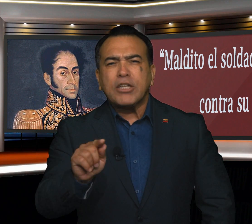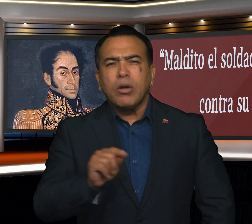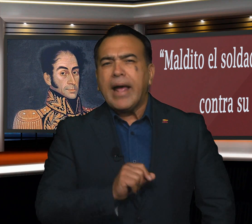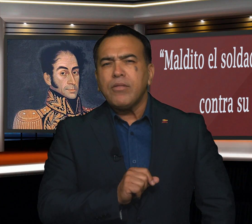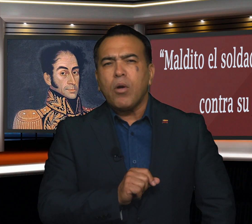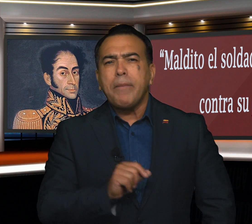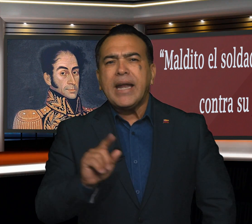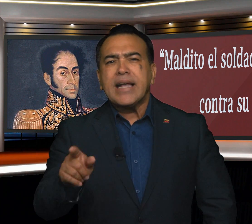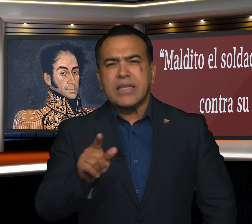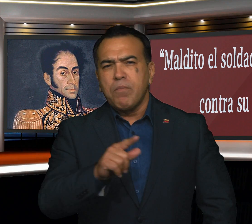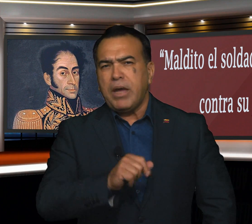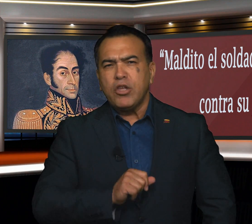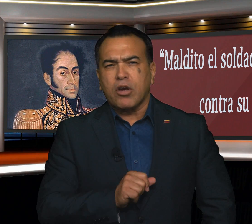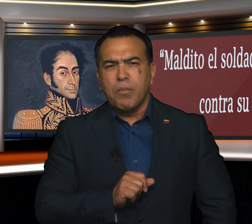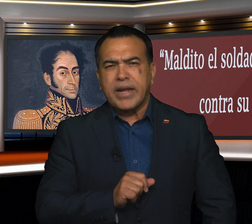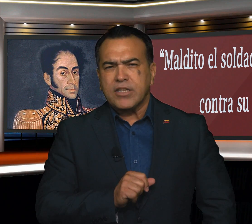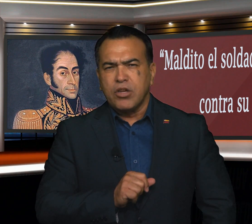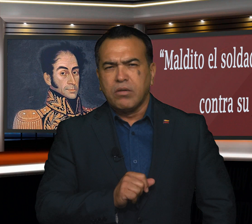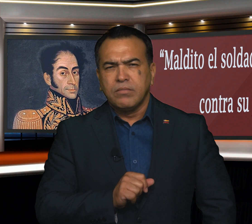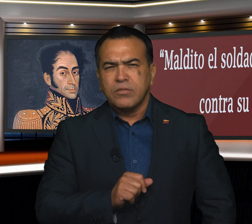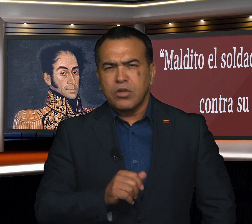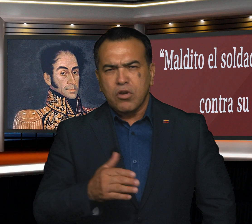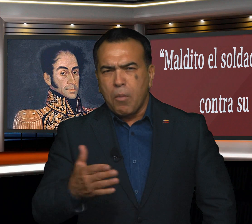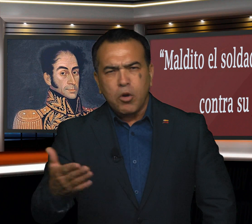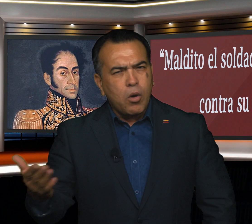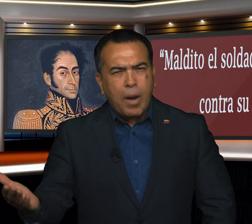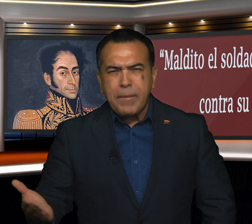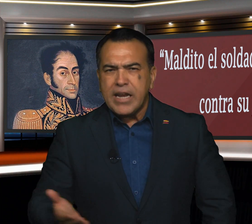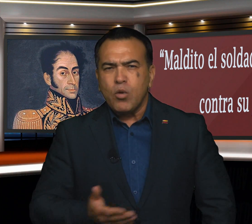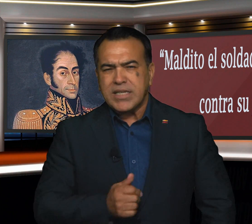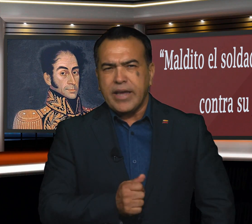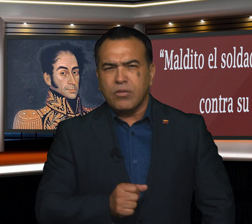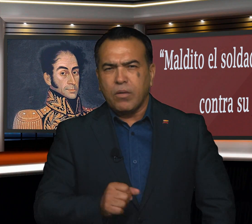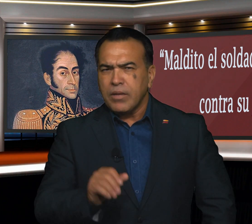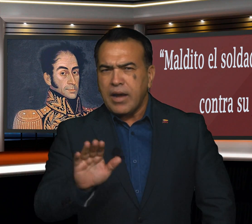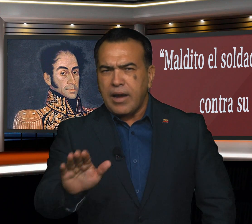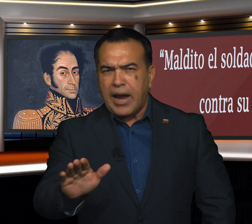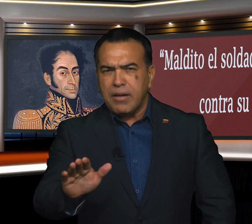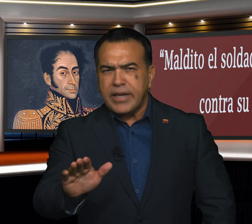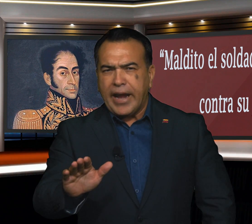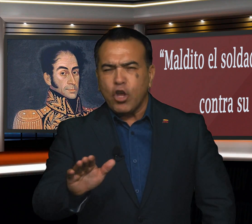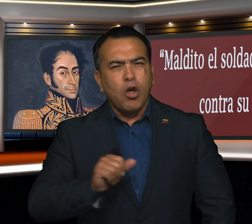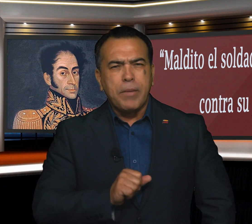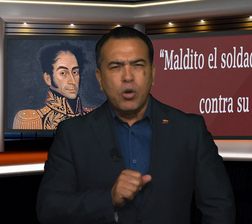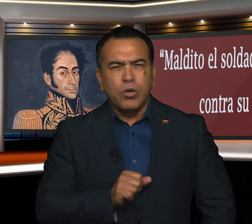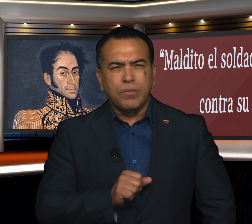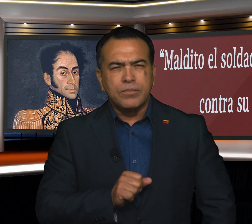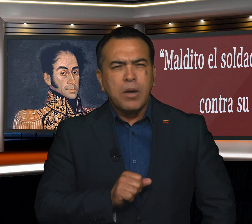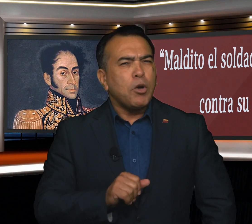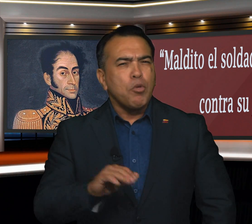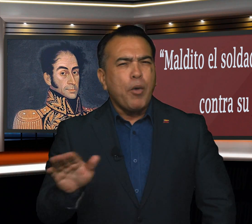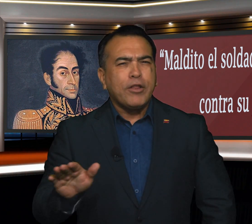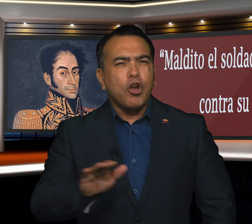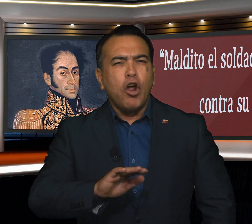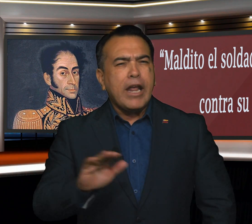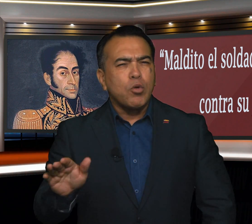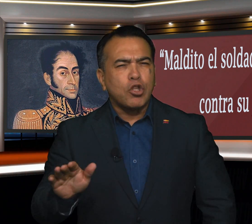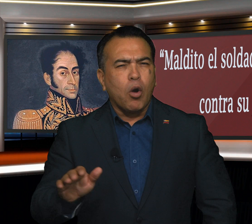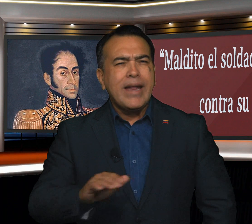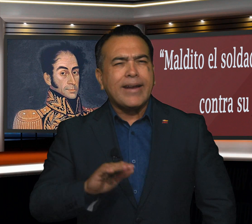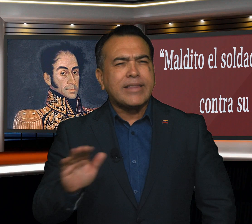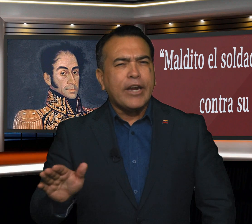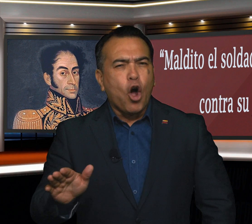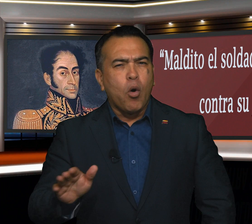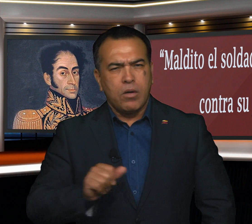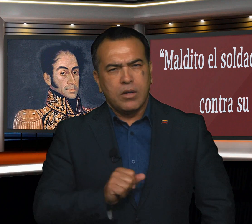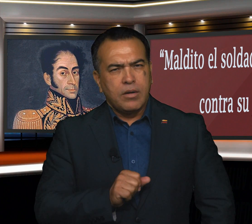El mazolandro amenaza a un medio de comunicación como lo han venido haciendo, al diario 2001. Por supuesto, no le gustó,